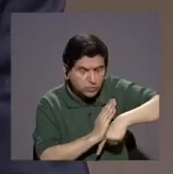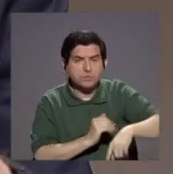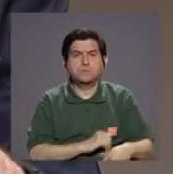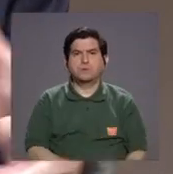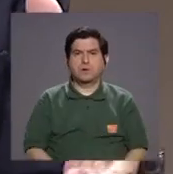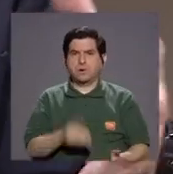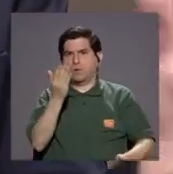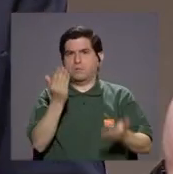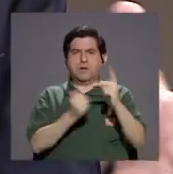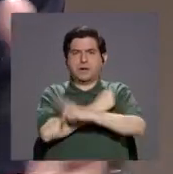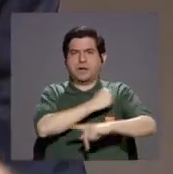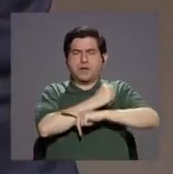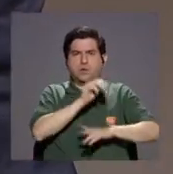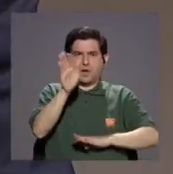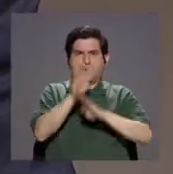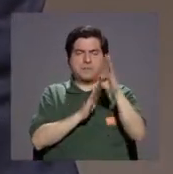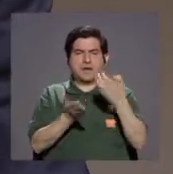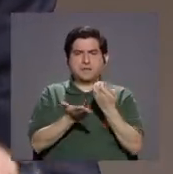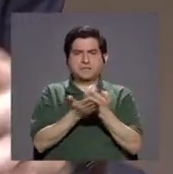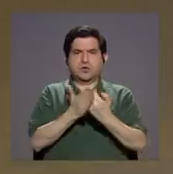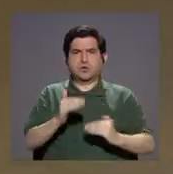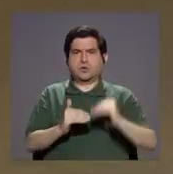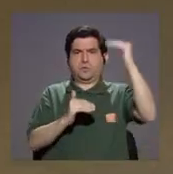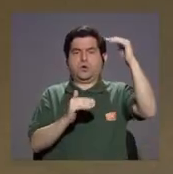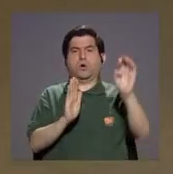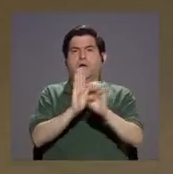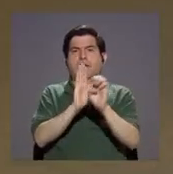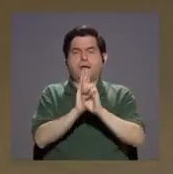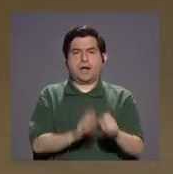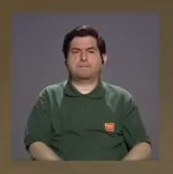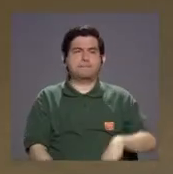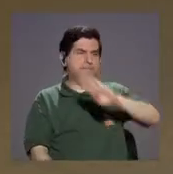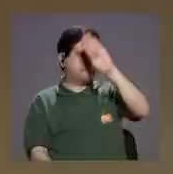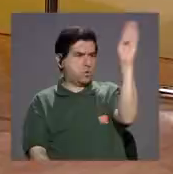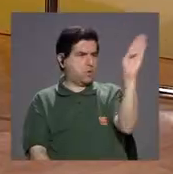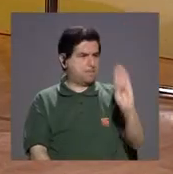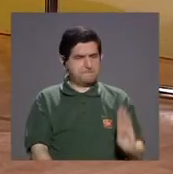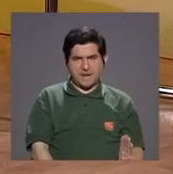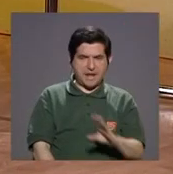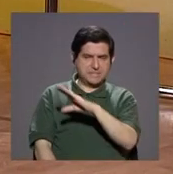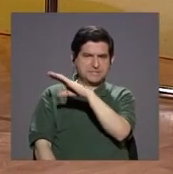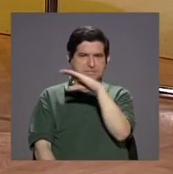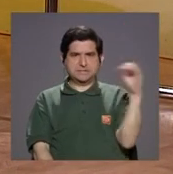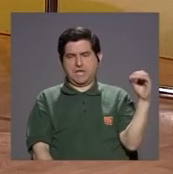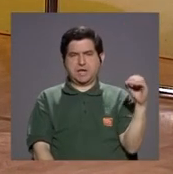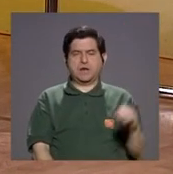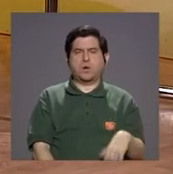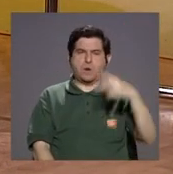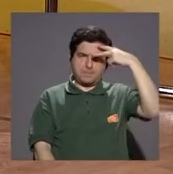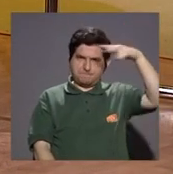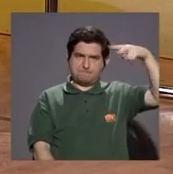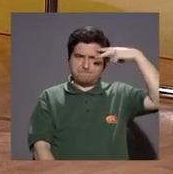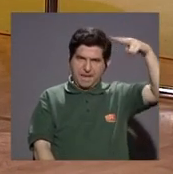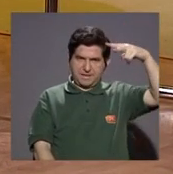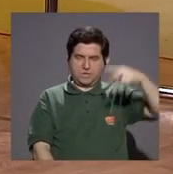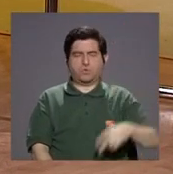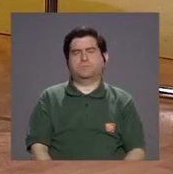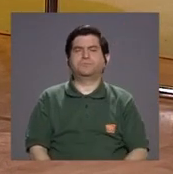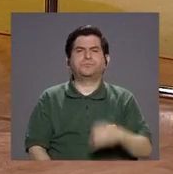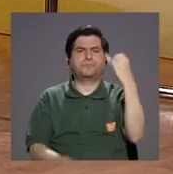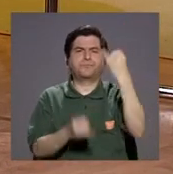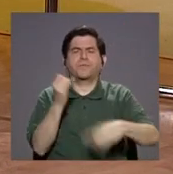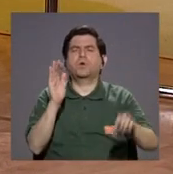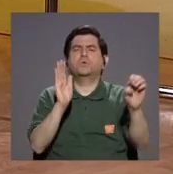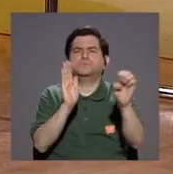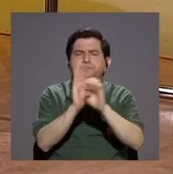países con un desarrollo económico mayor al nuestro como por ejemplo us brasil o como pobre o como por ejemplo méxico voy a dar el último